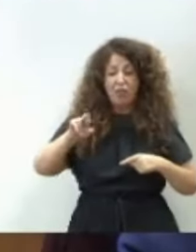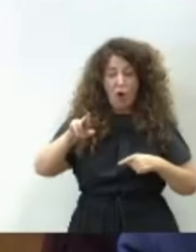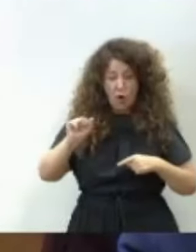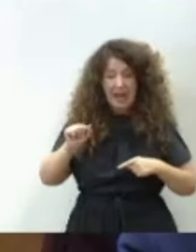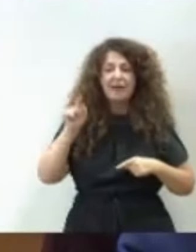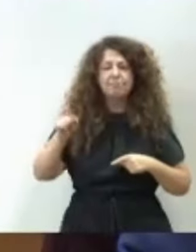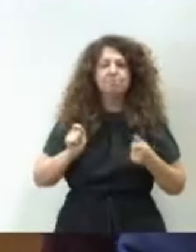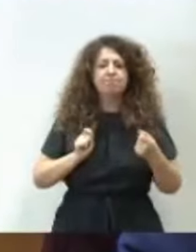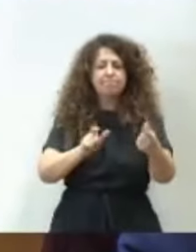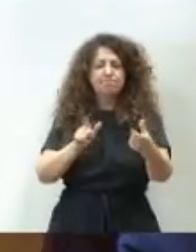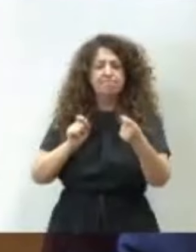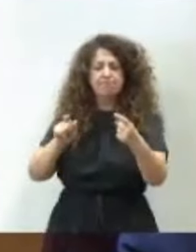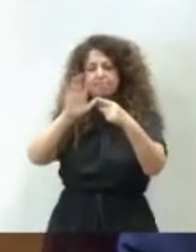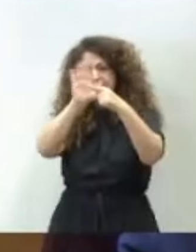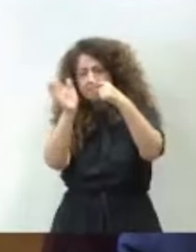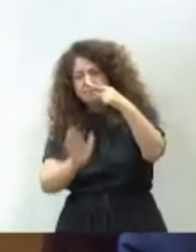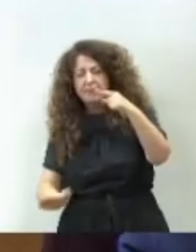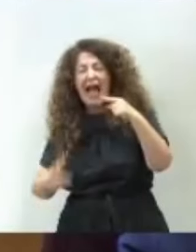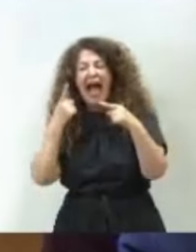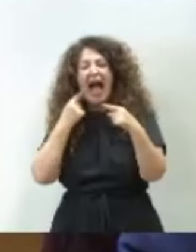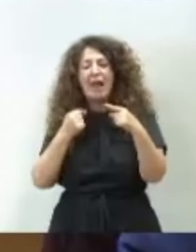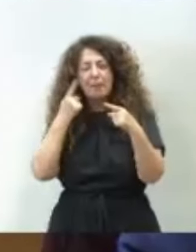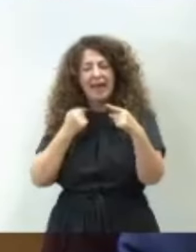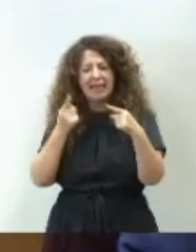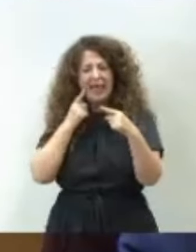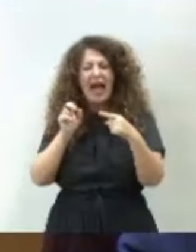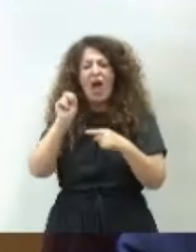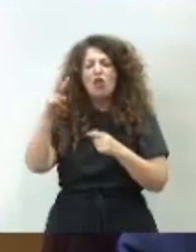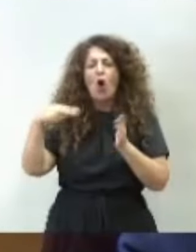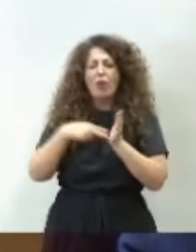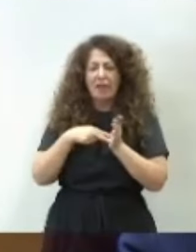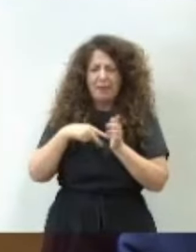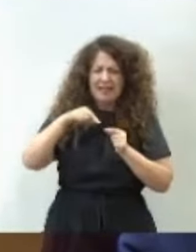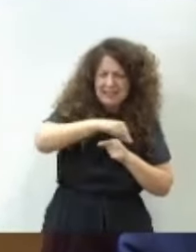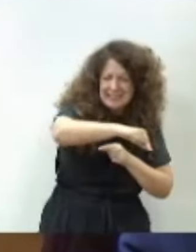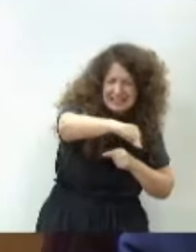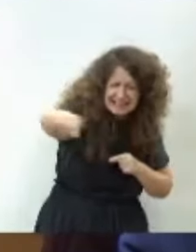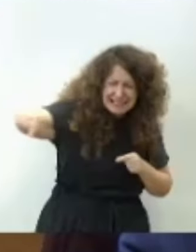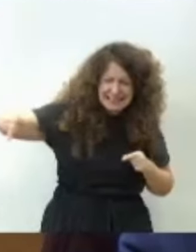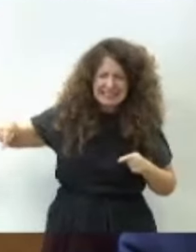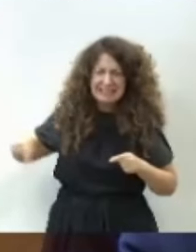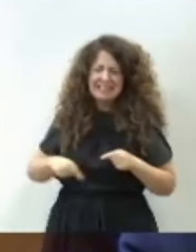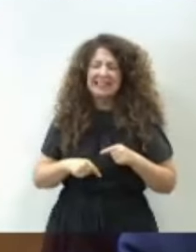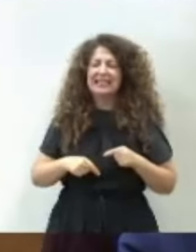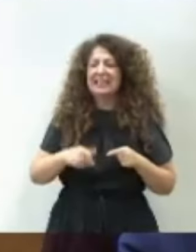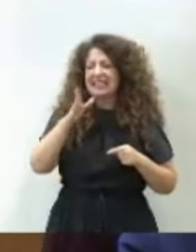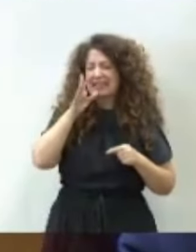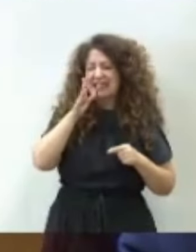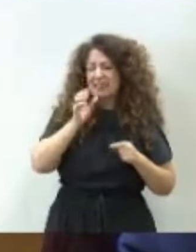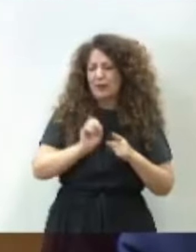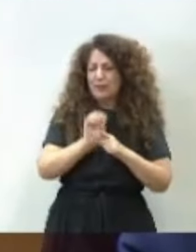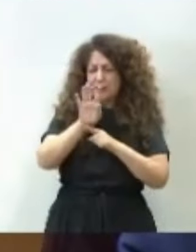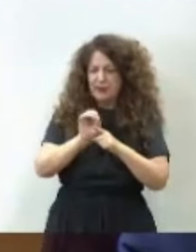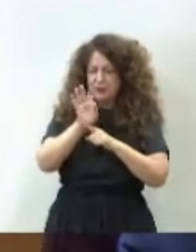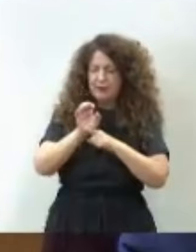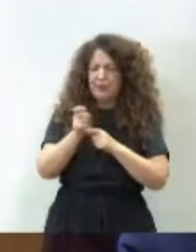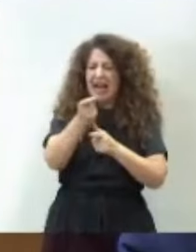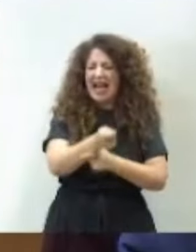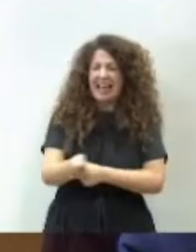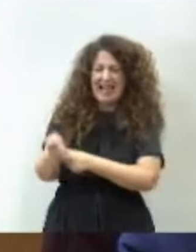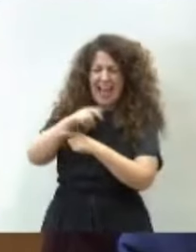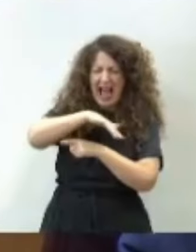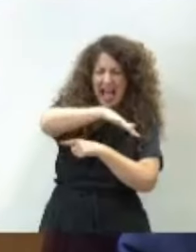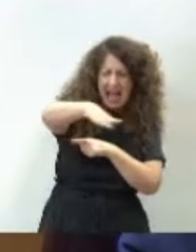de regadío en el levante almeriense, también a abastecer a más de 100.000 ciudadanos de mi